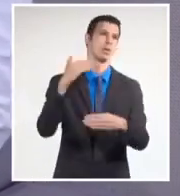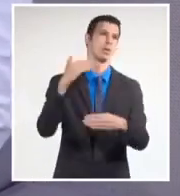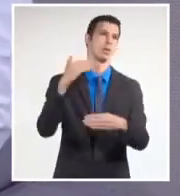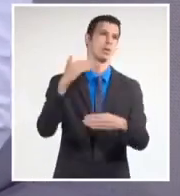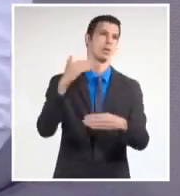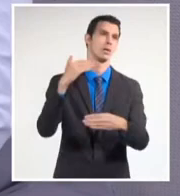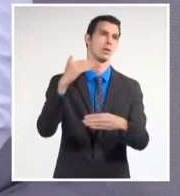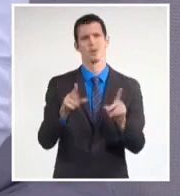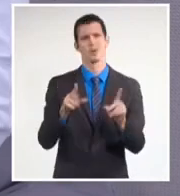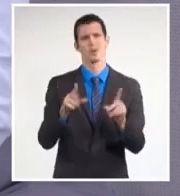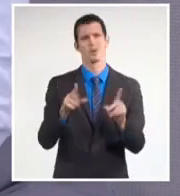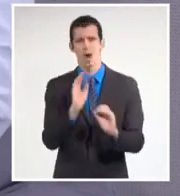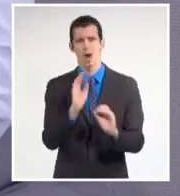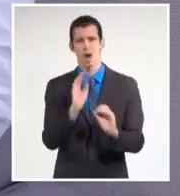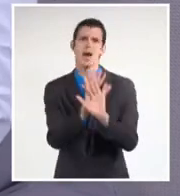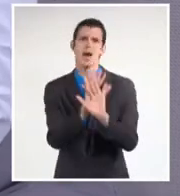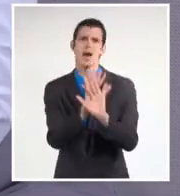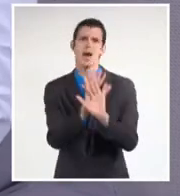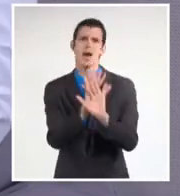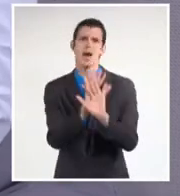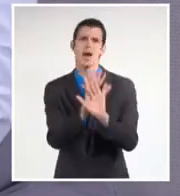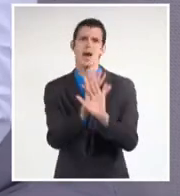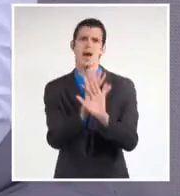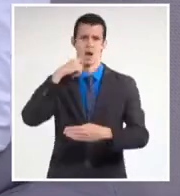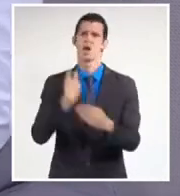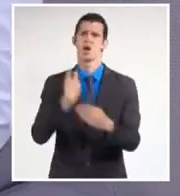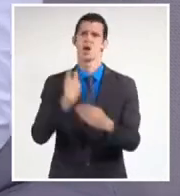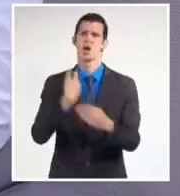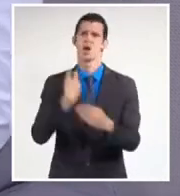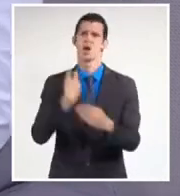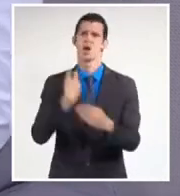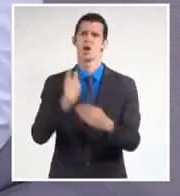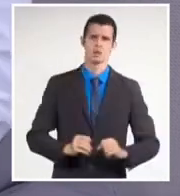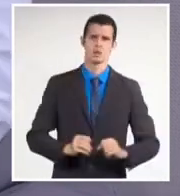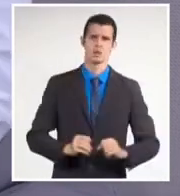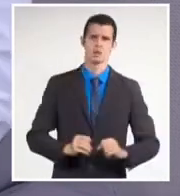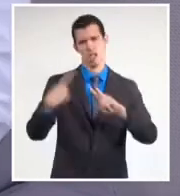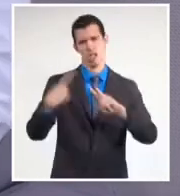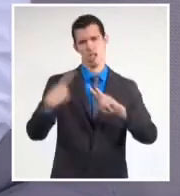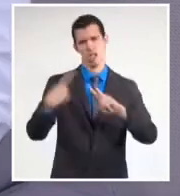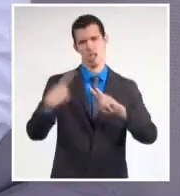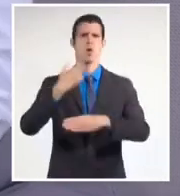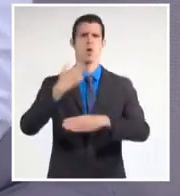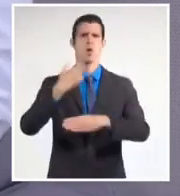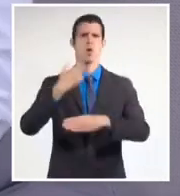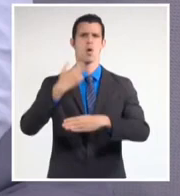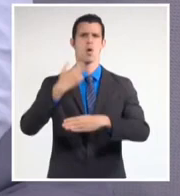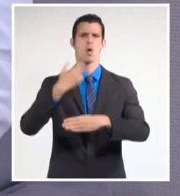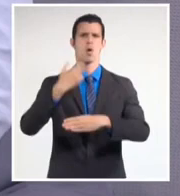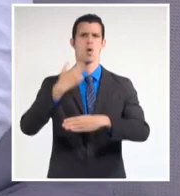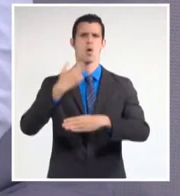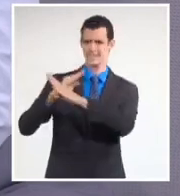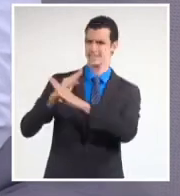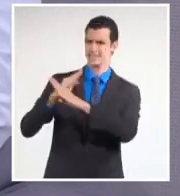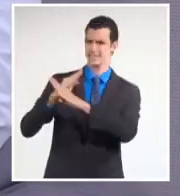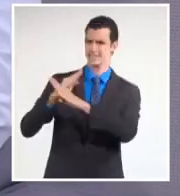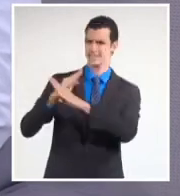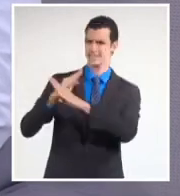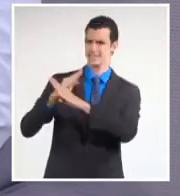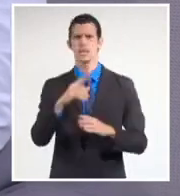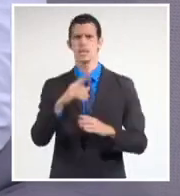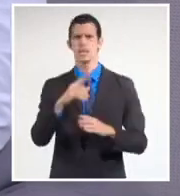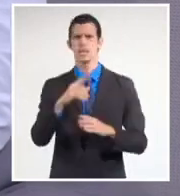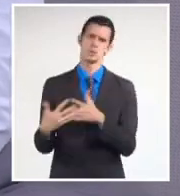rigor y serio, eso no se puede obviar. Y entonces, por ejemplo, Alejandro Gil Fernández hablaba de un 2021 muy